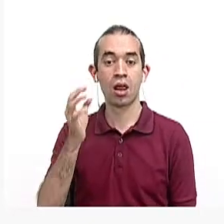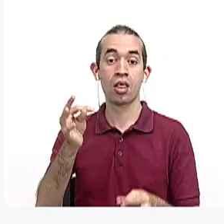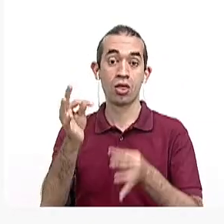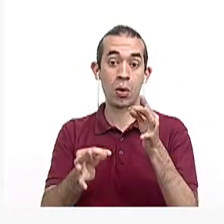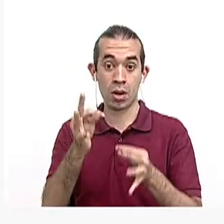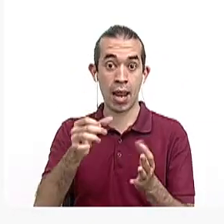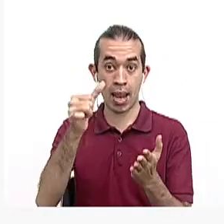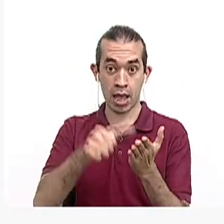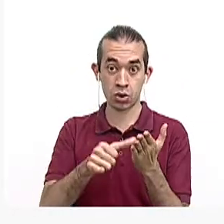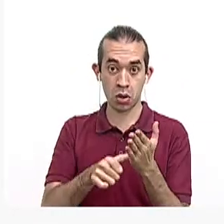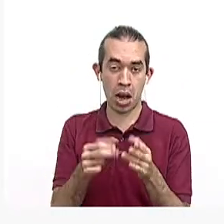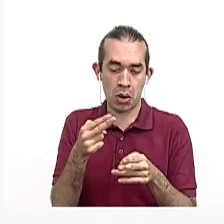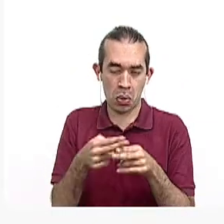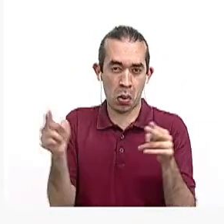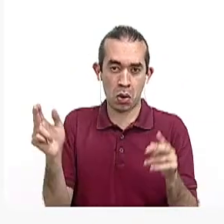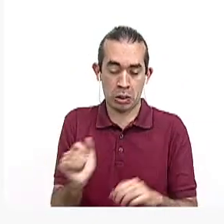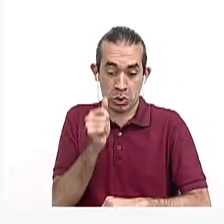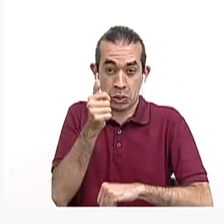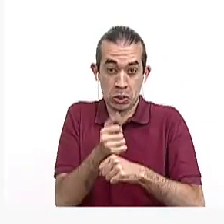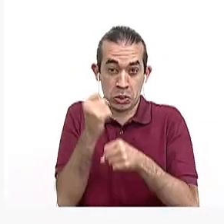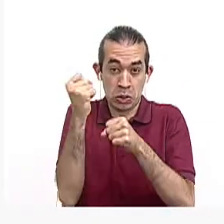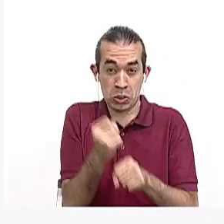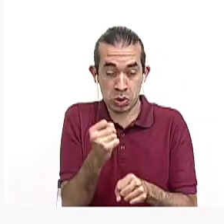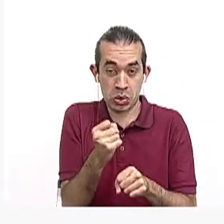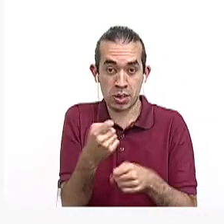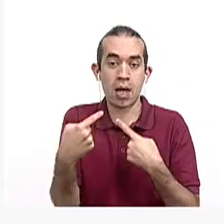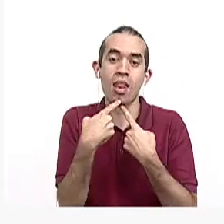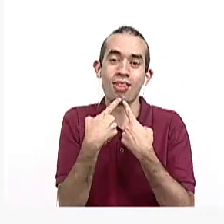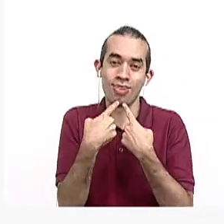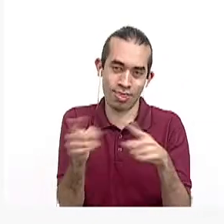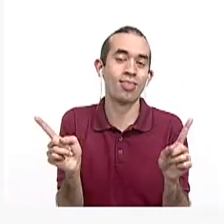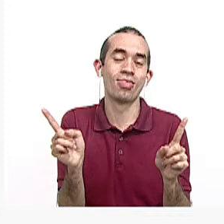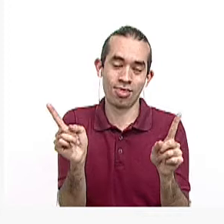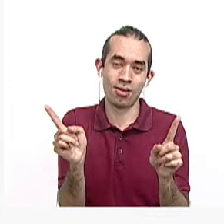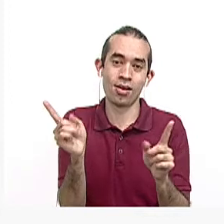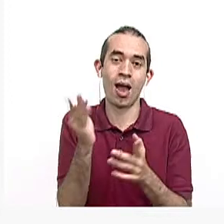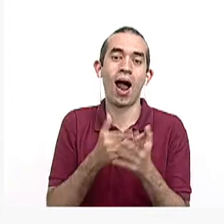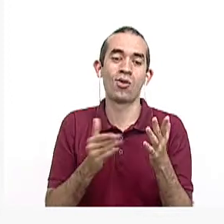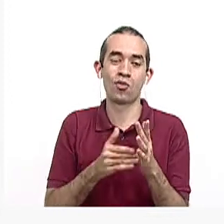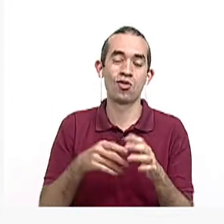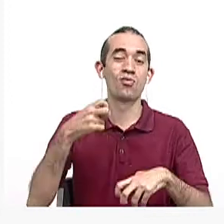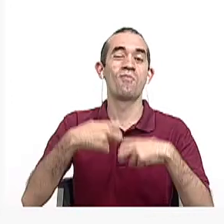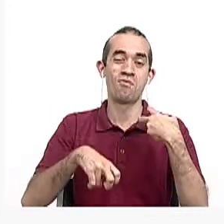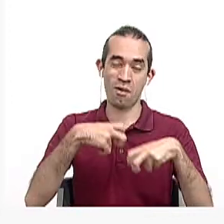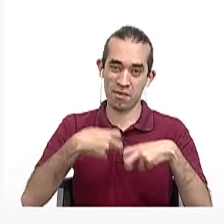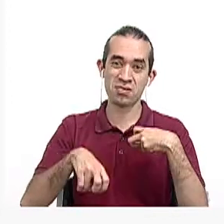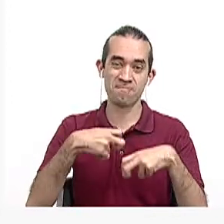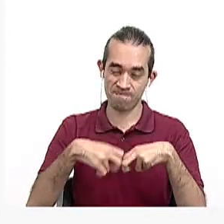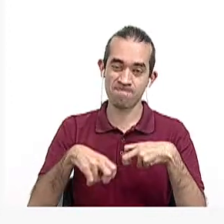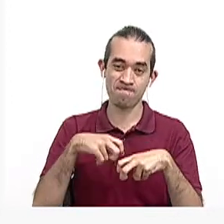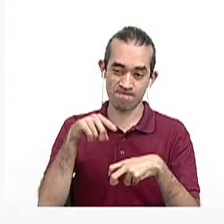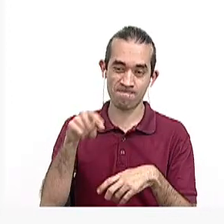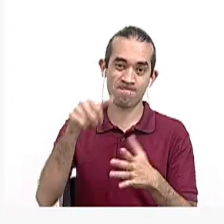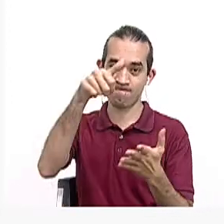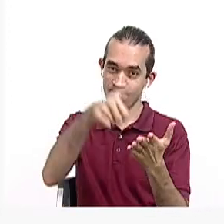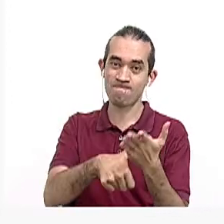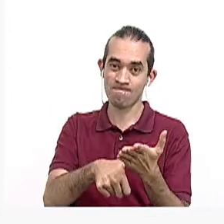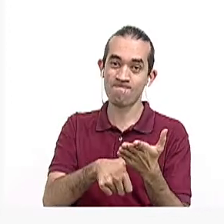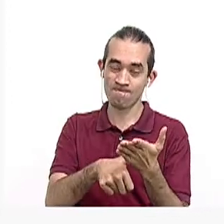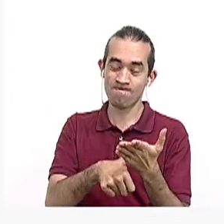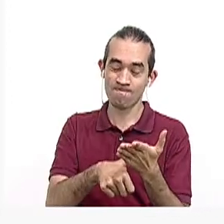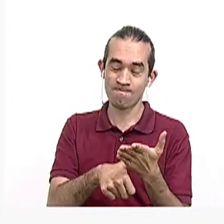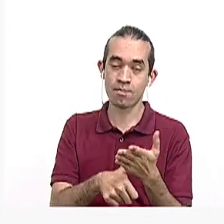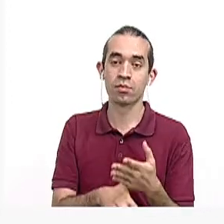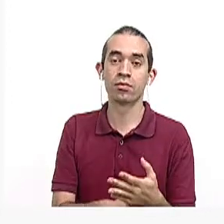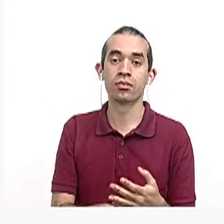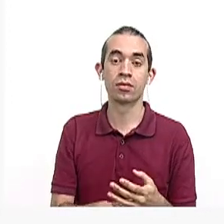había formado de manera provisional, declaró algunos vicios con respecto a esa elección.